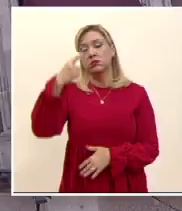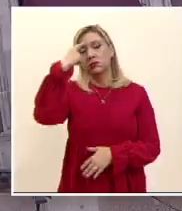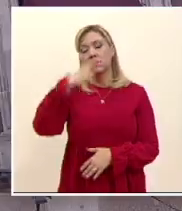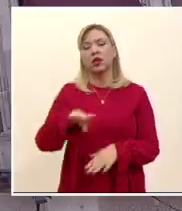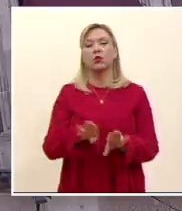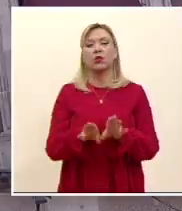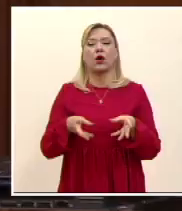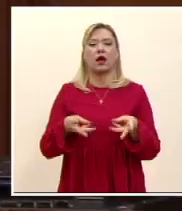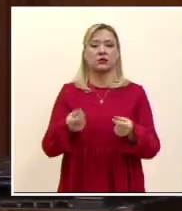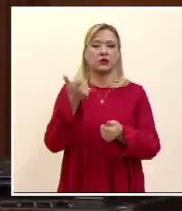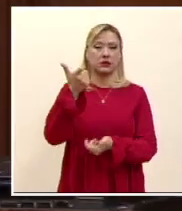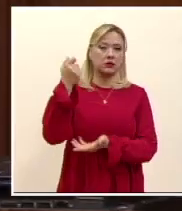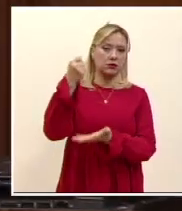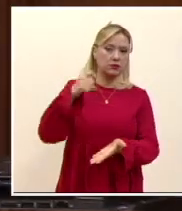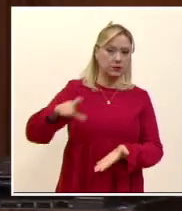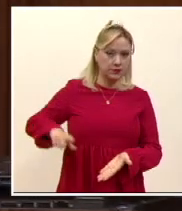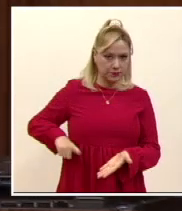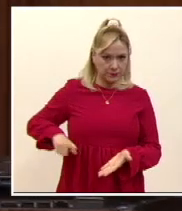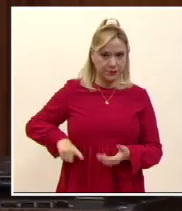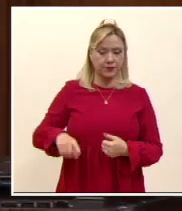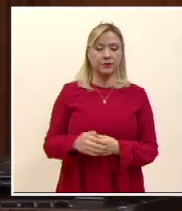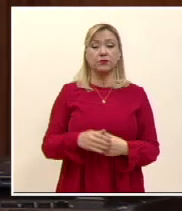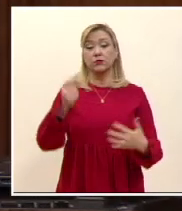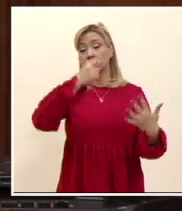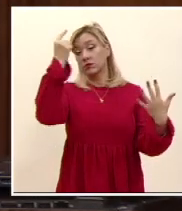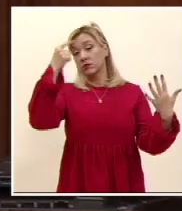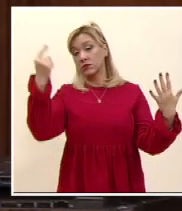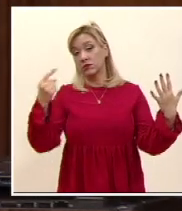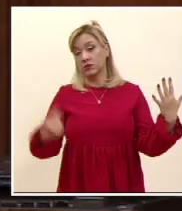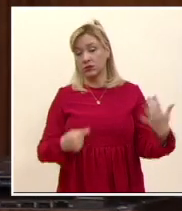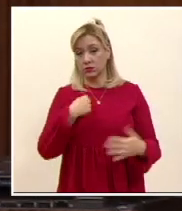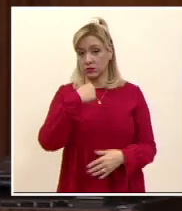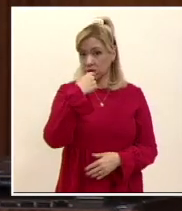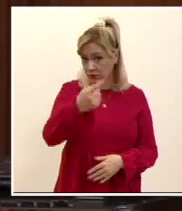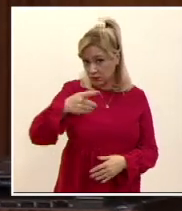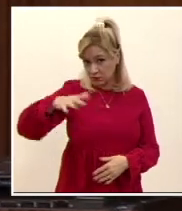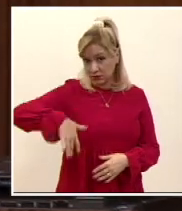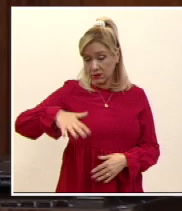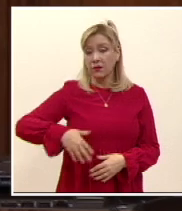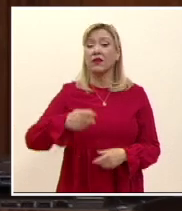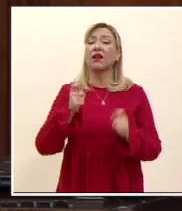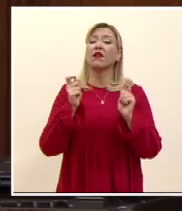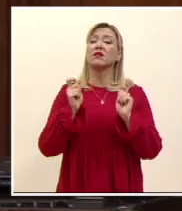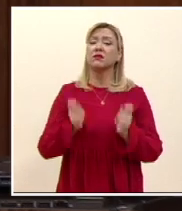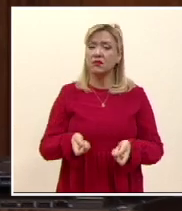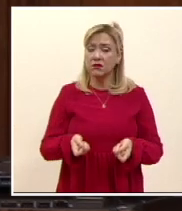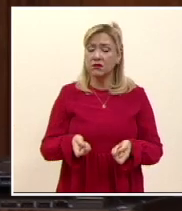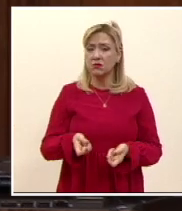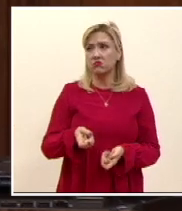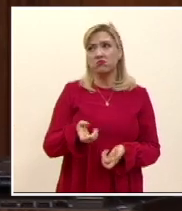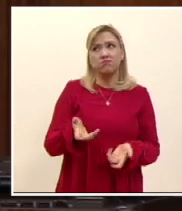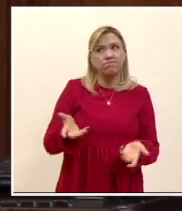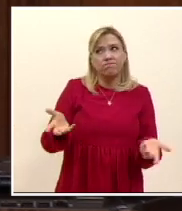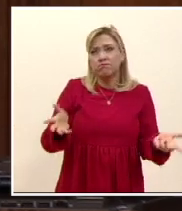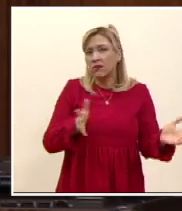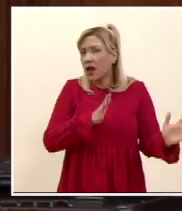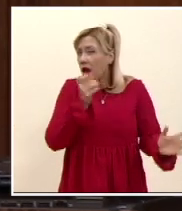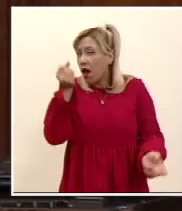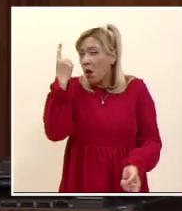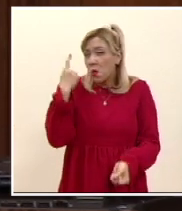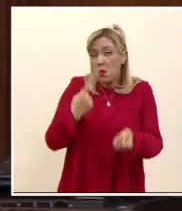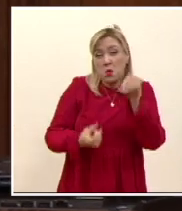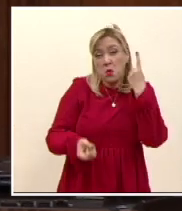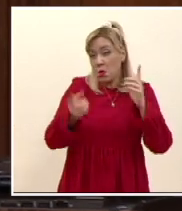gasto público. Los asuntos a los que me he referido representan solamente algunos